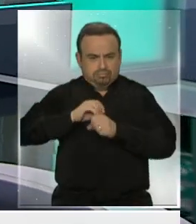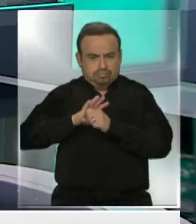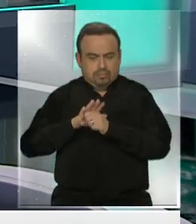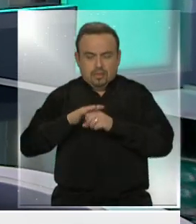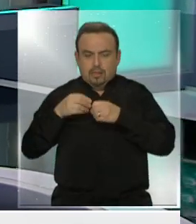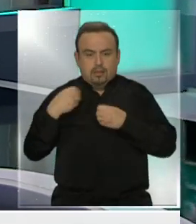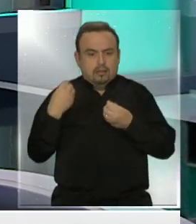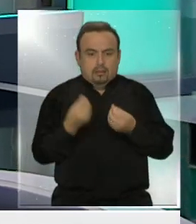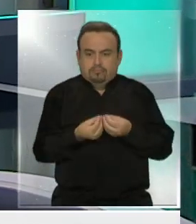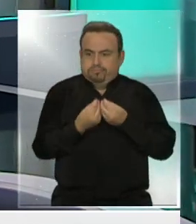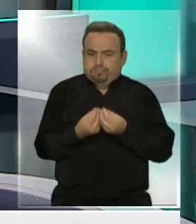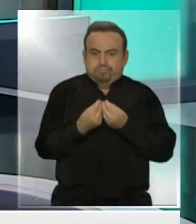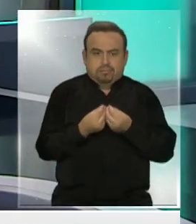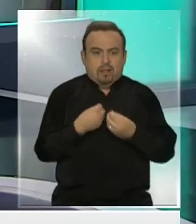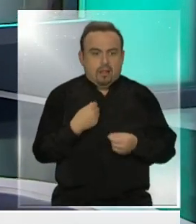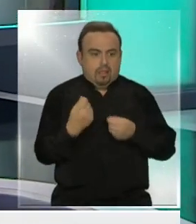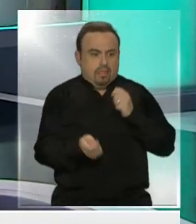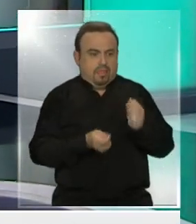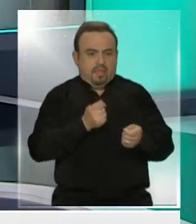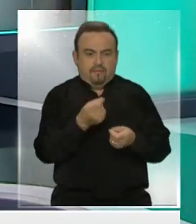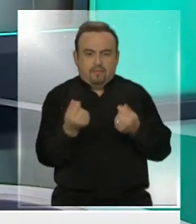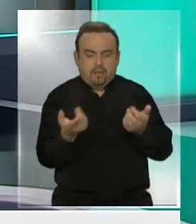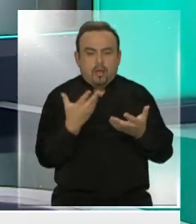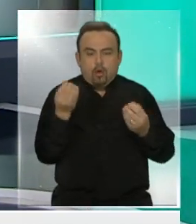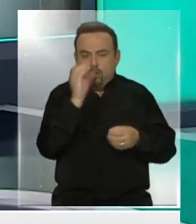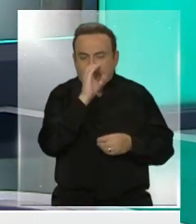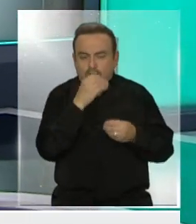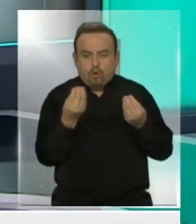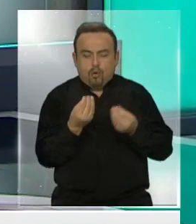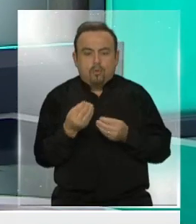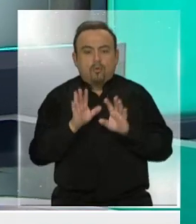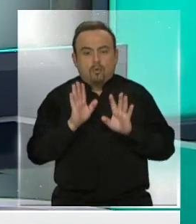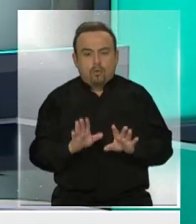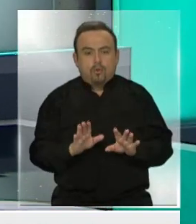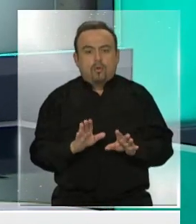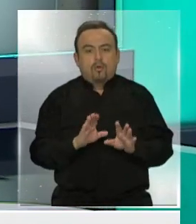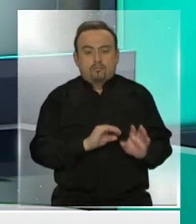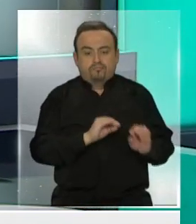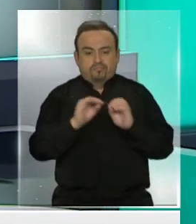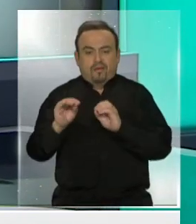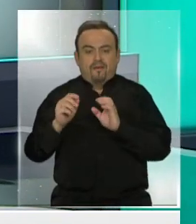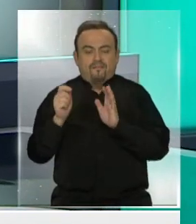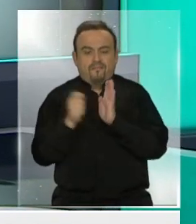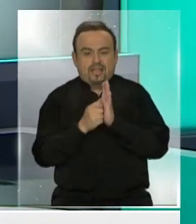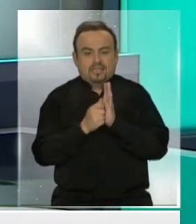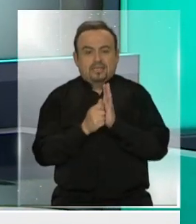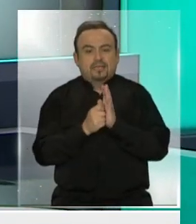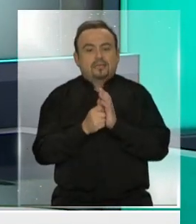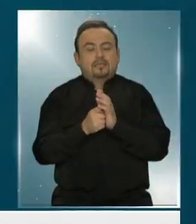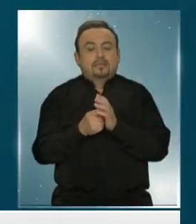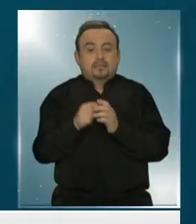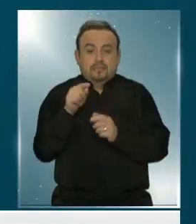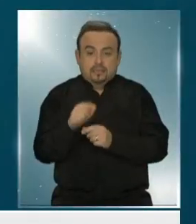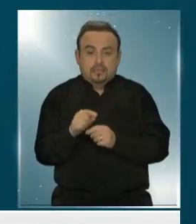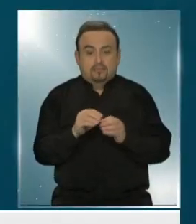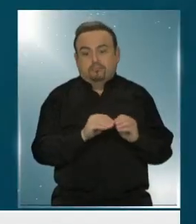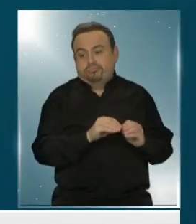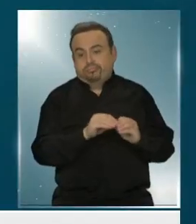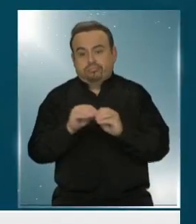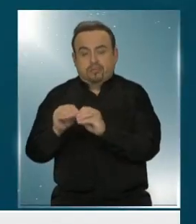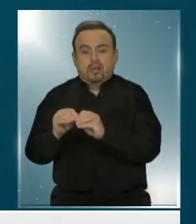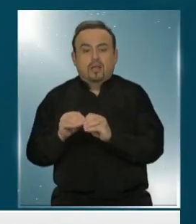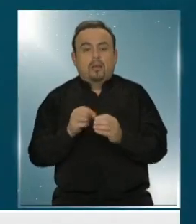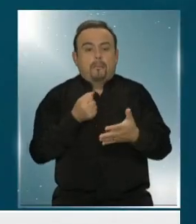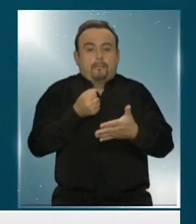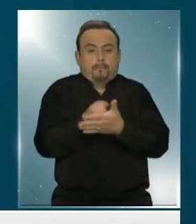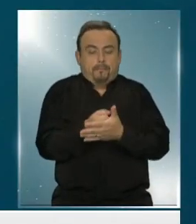no han dado abasto con las devoluciones es por eso que han buscado fórmulas que básicamente reprogramar la prestación de esos servicios y extendiendo digamos el